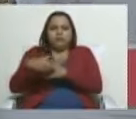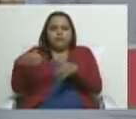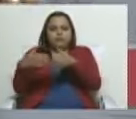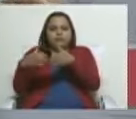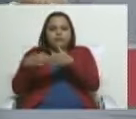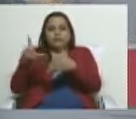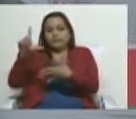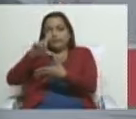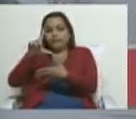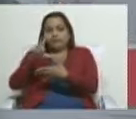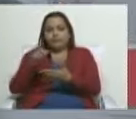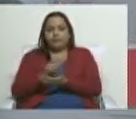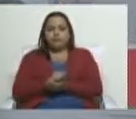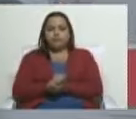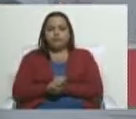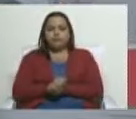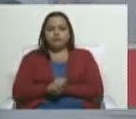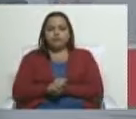y las migraciones